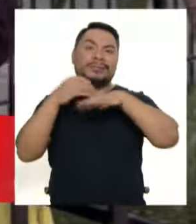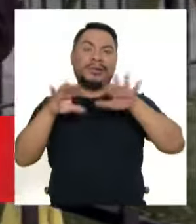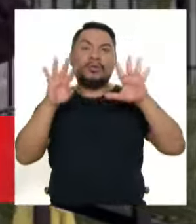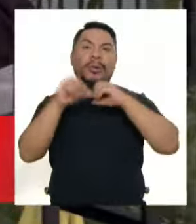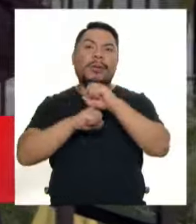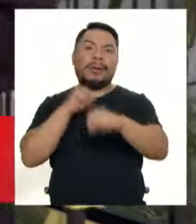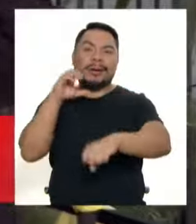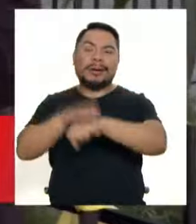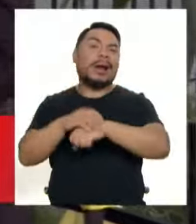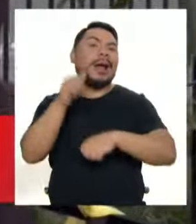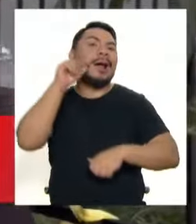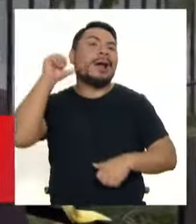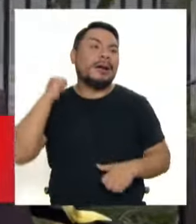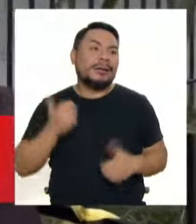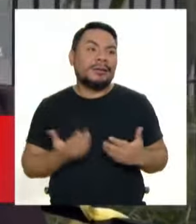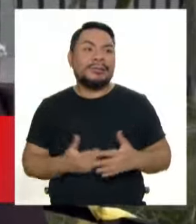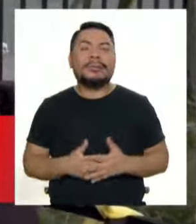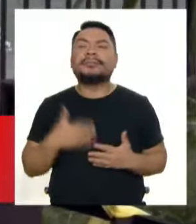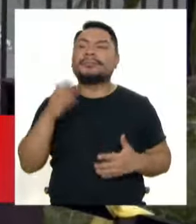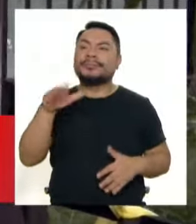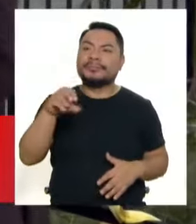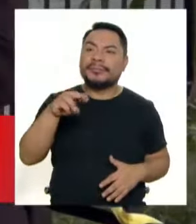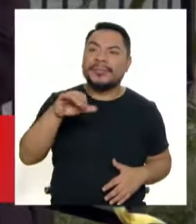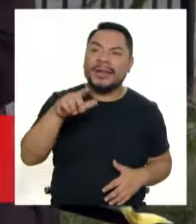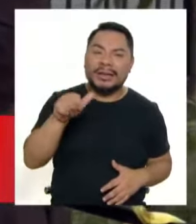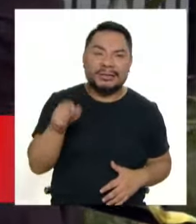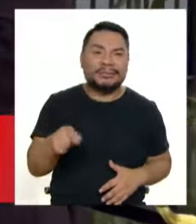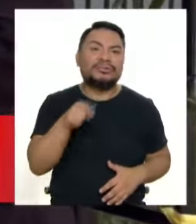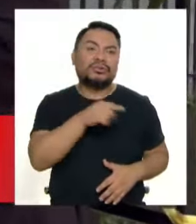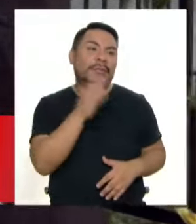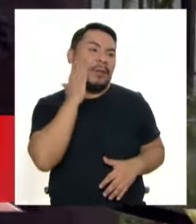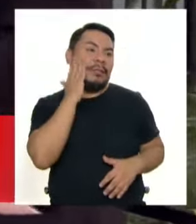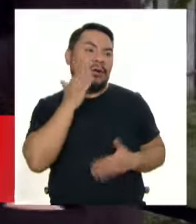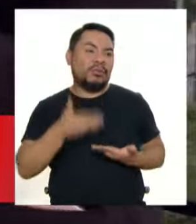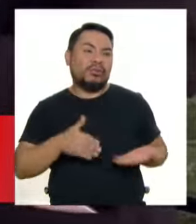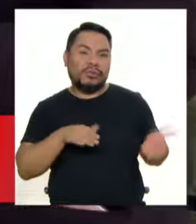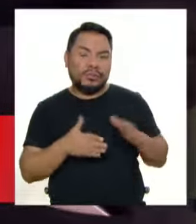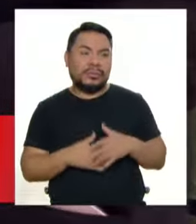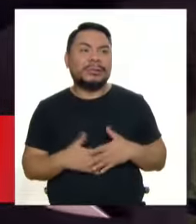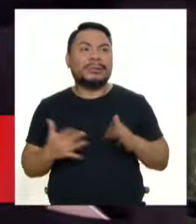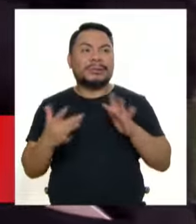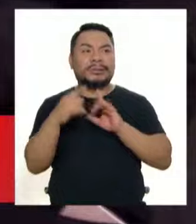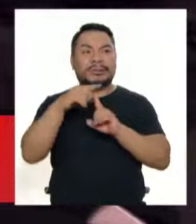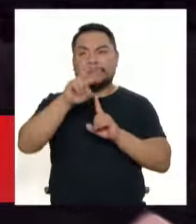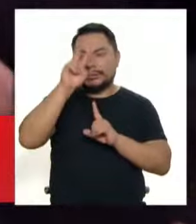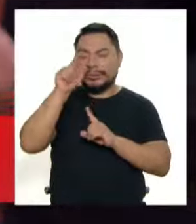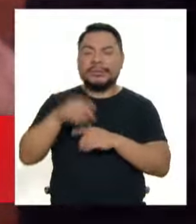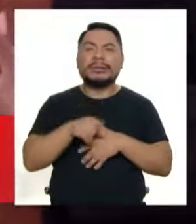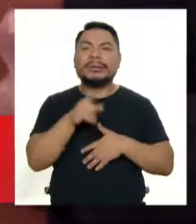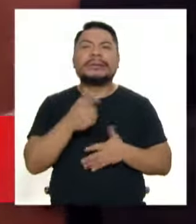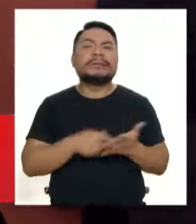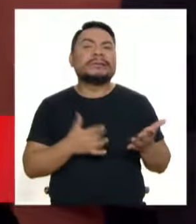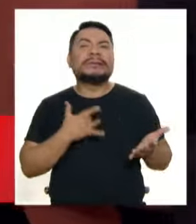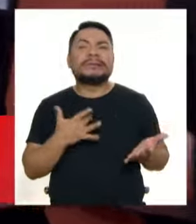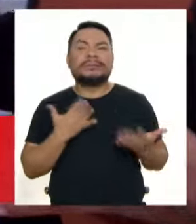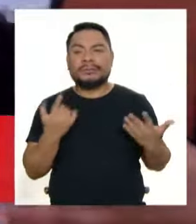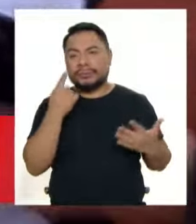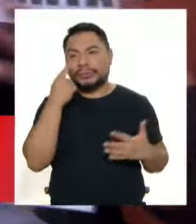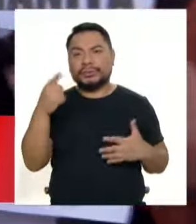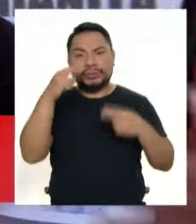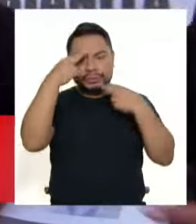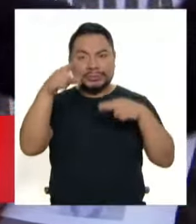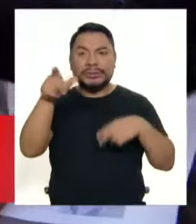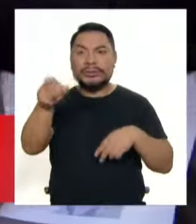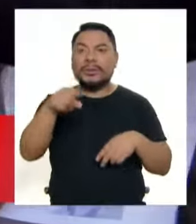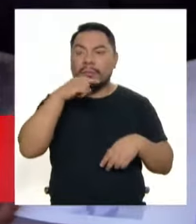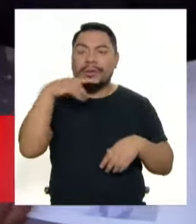día de ayer en un terminal terrestre. Señora Milagros Ascarruz, mamá de la pequeña Ariana, estamos en vivo para TV Perú. ¿Qué sensación tiene usted al conocer la noticia